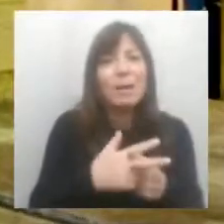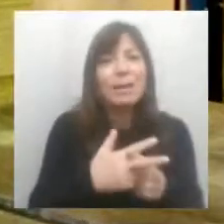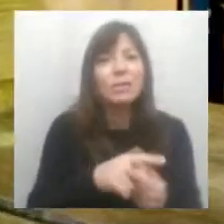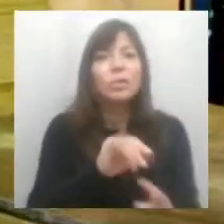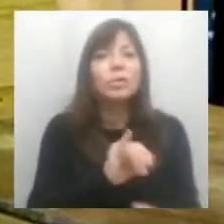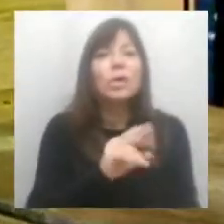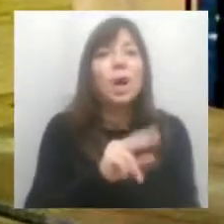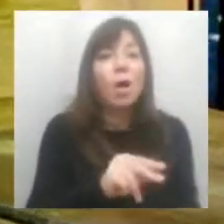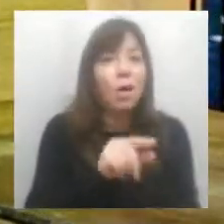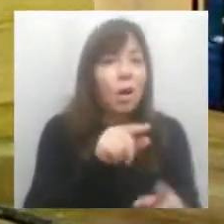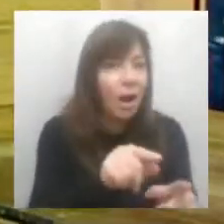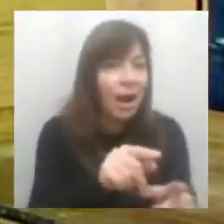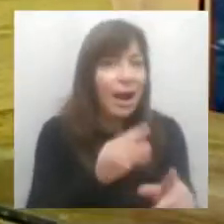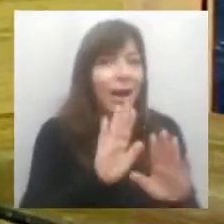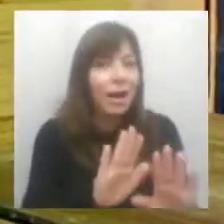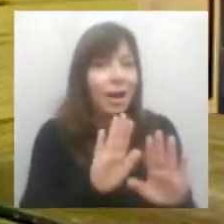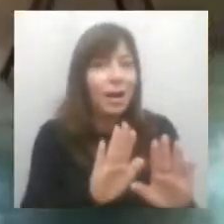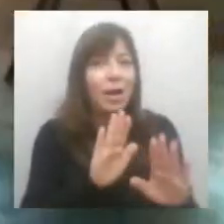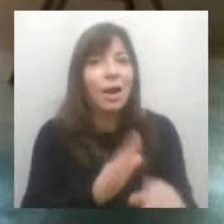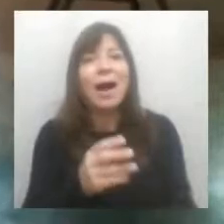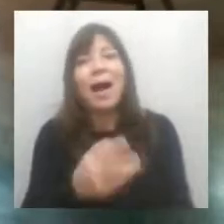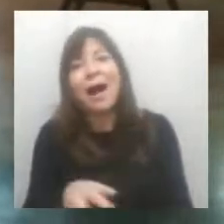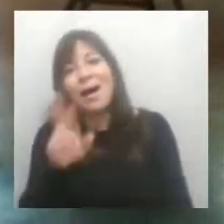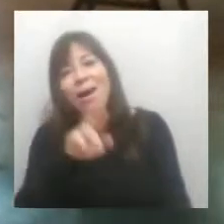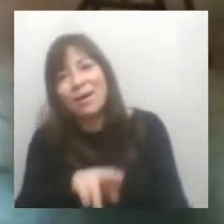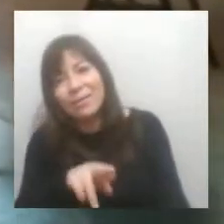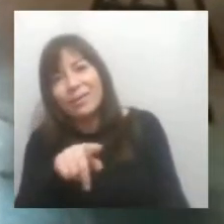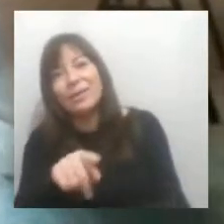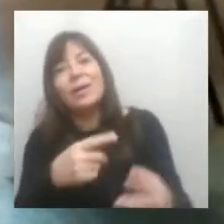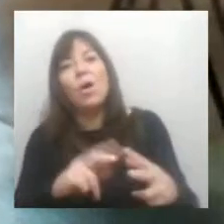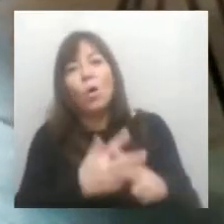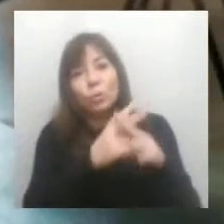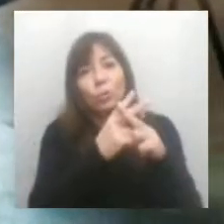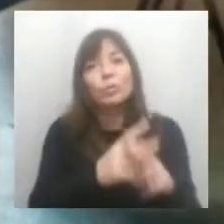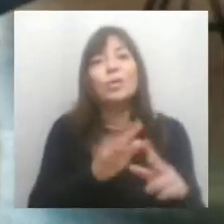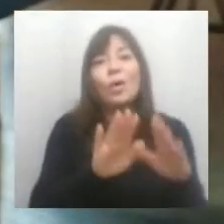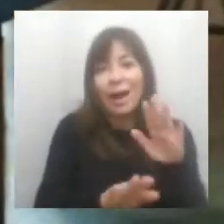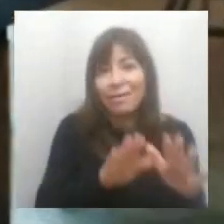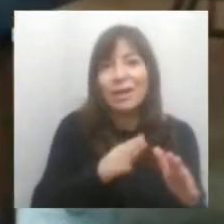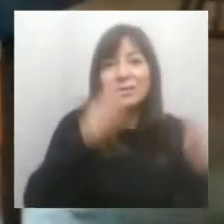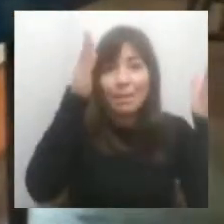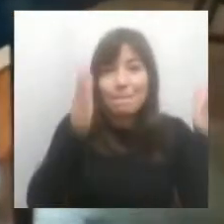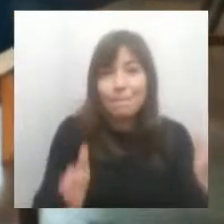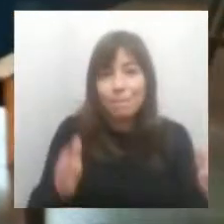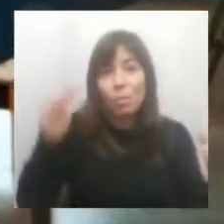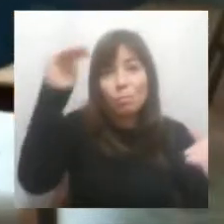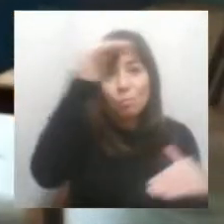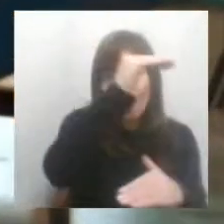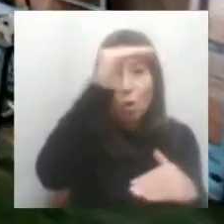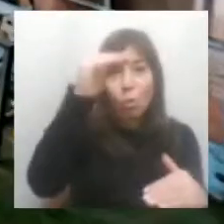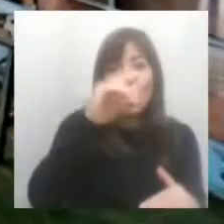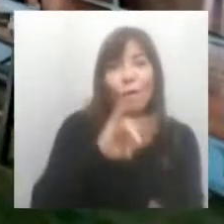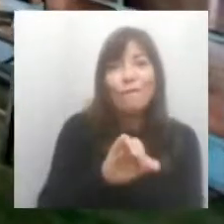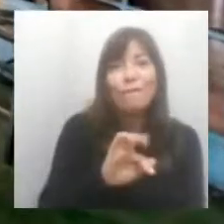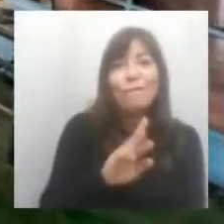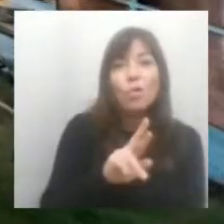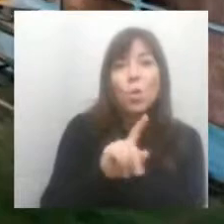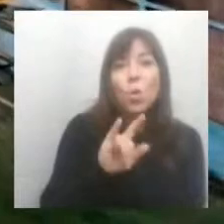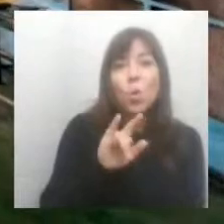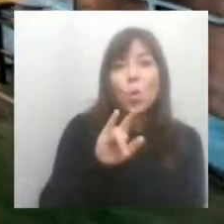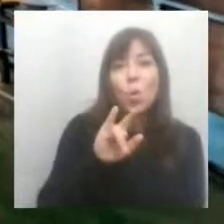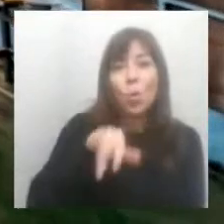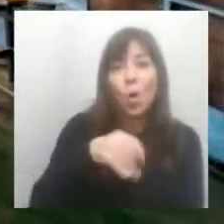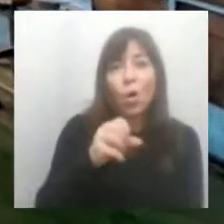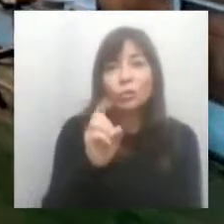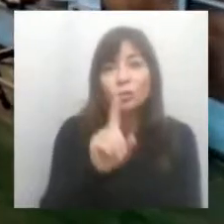nos acercamos a una reconstrucción casi total, como la pared de flujos, módulo en el que me tocó participar de su remodelación.